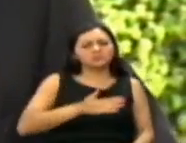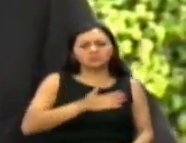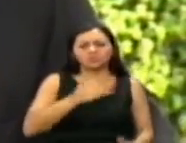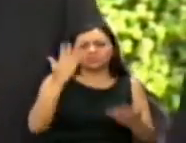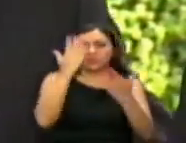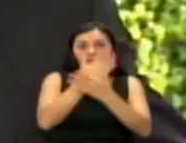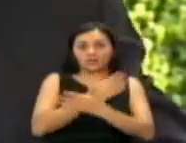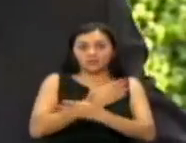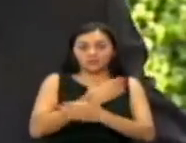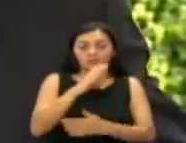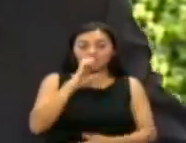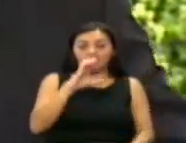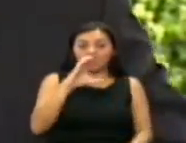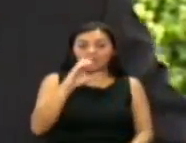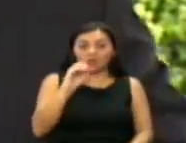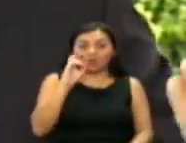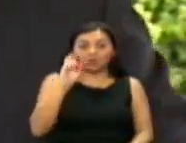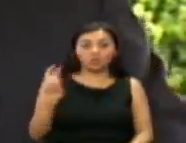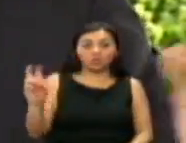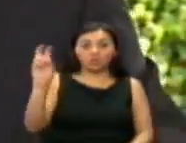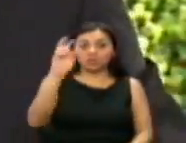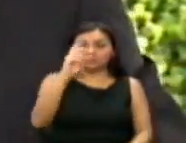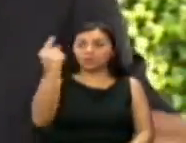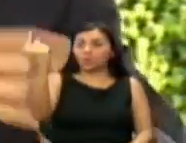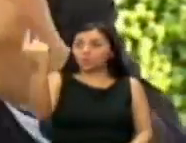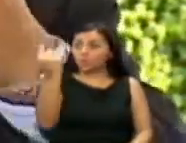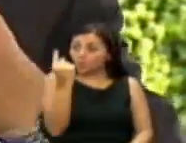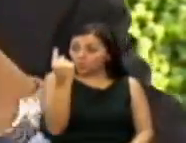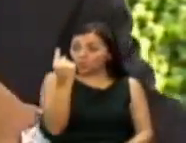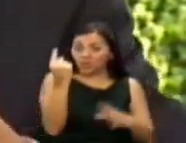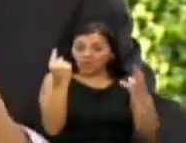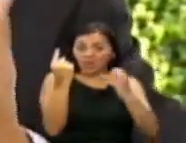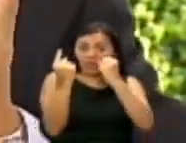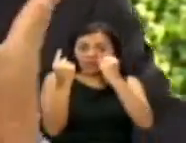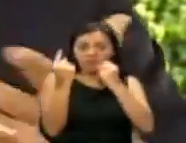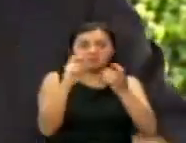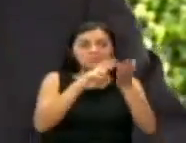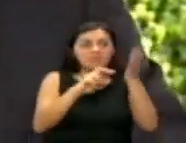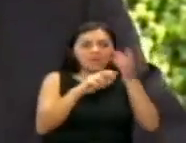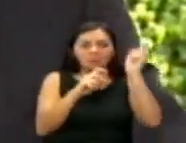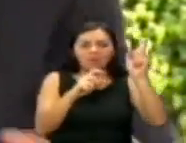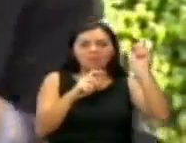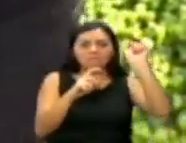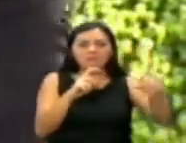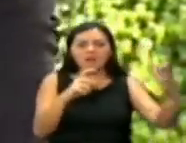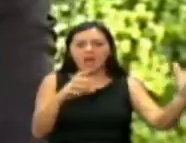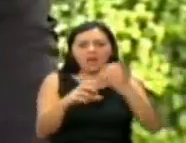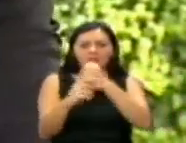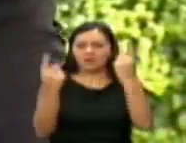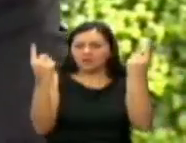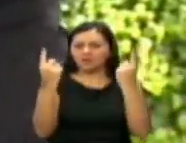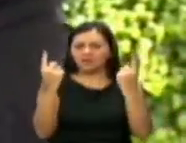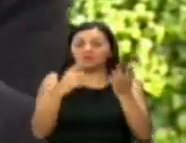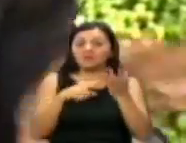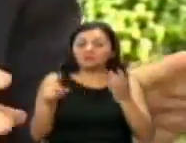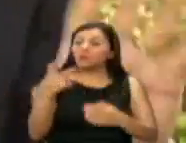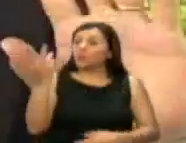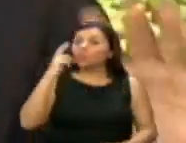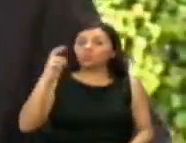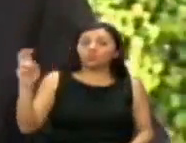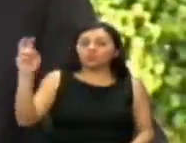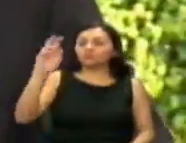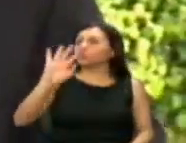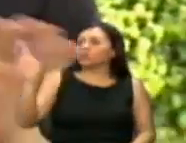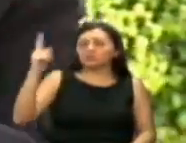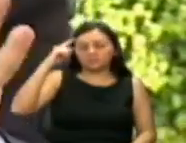Si el ecoturismo puede dar uno, la minería puede dar mil. O sea, no hay ni punto de comparación, nos engaña. Pero como ese tipo vive el ecoturismo, a todo el mundo le quiere enchufar